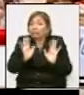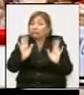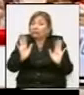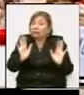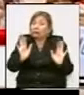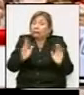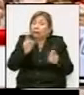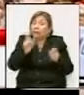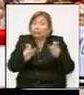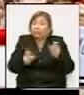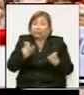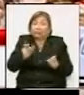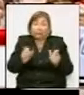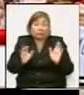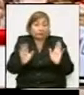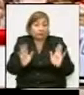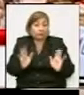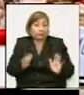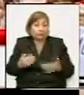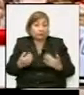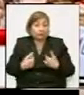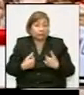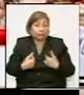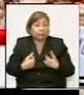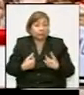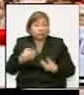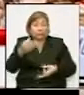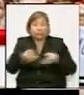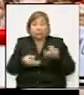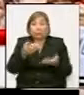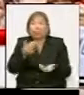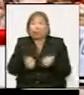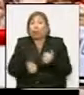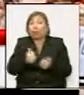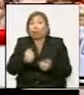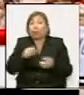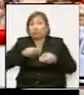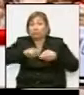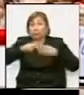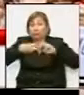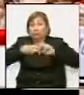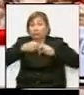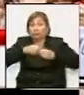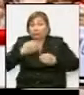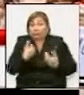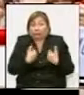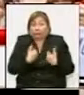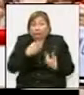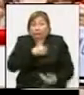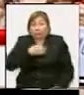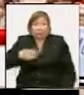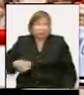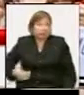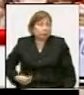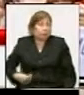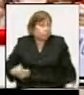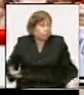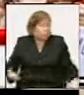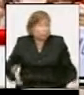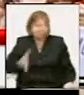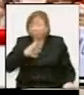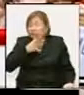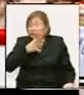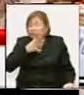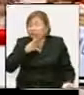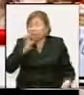procesada por estos delitos informáticos en todo el tiempo que ya tenemos. No sabemos cuáles son los principales problemas que tiene el Ministerio Público al momento de procesar esos delitos. No sabemos si hay